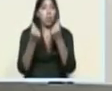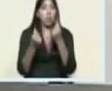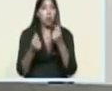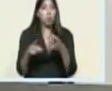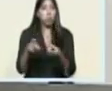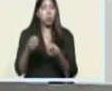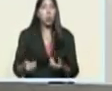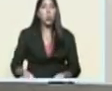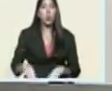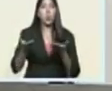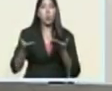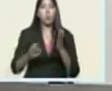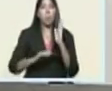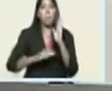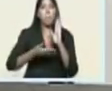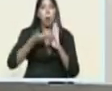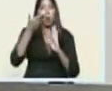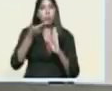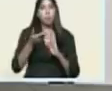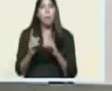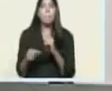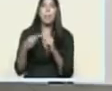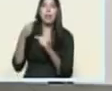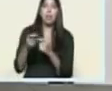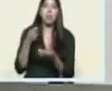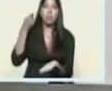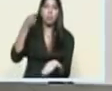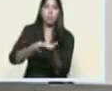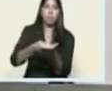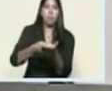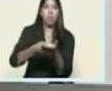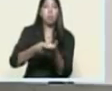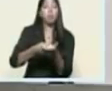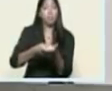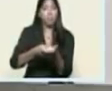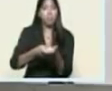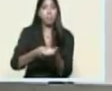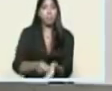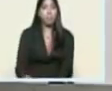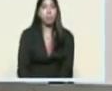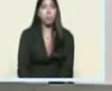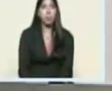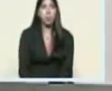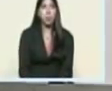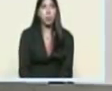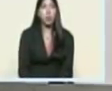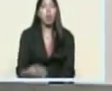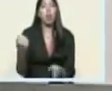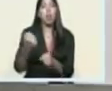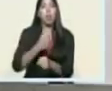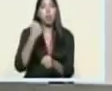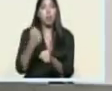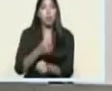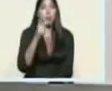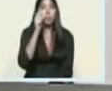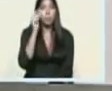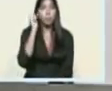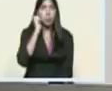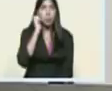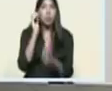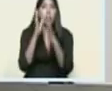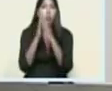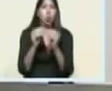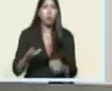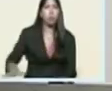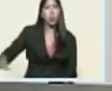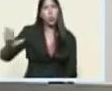ser pagado el día de mañana en efectivo a los trabajadores y trabajadoras de todo